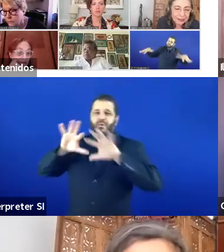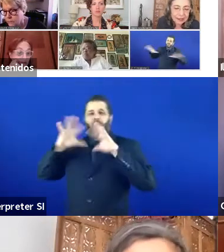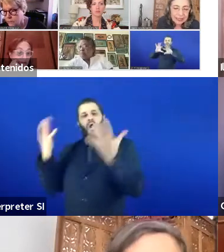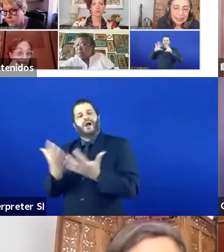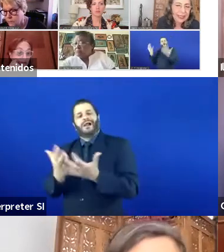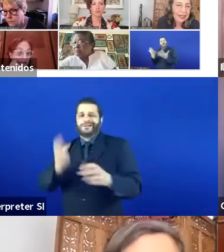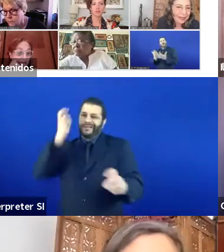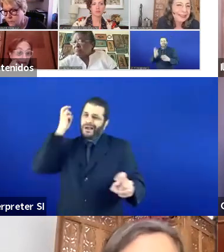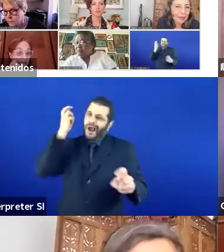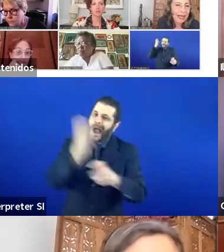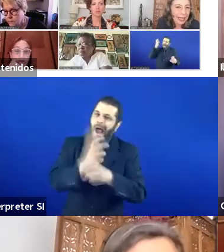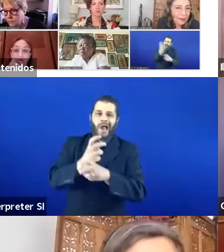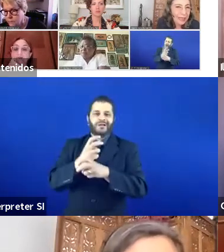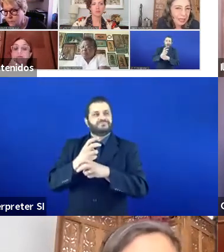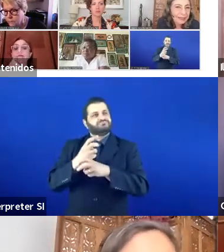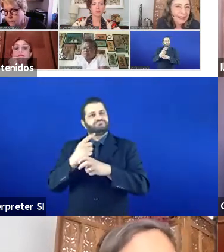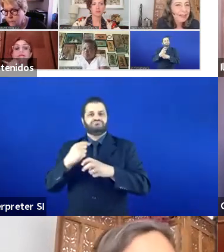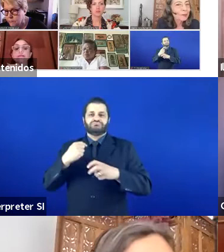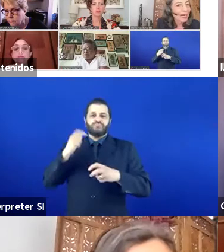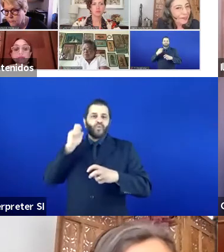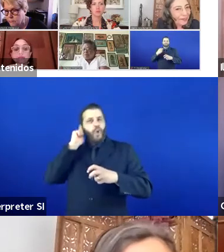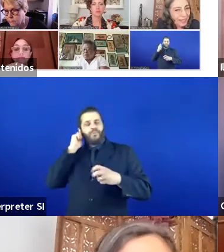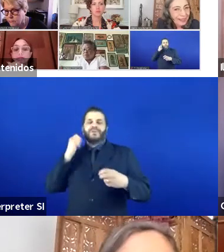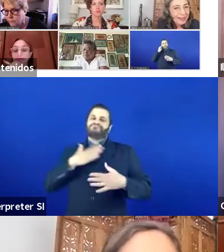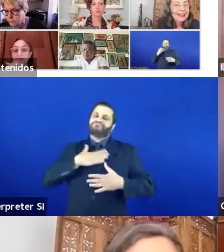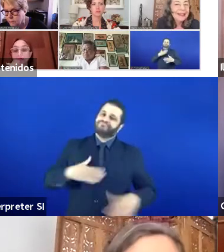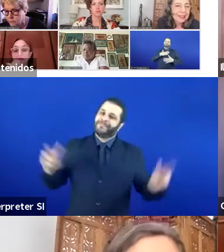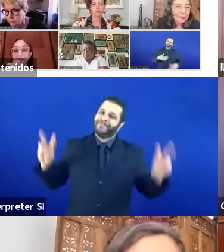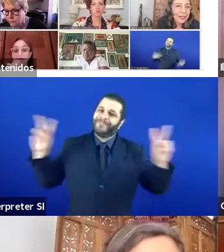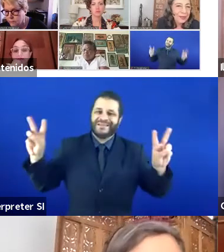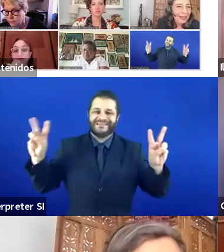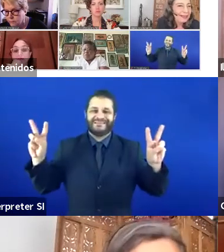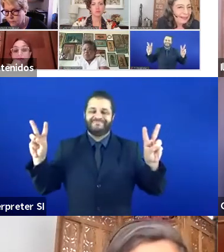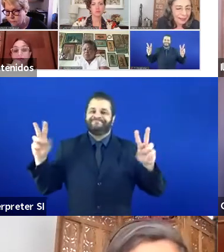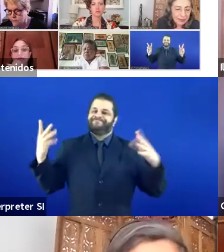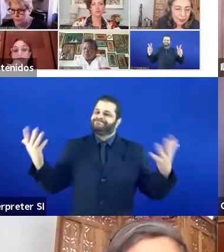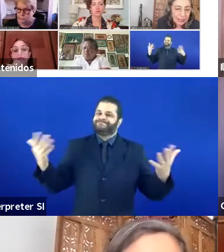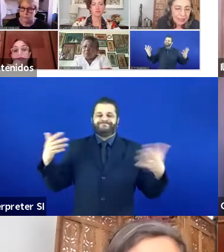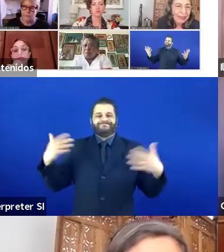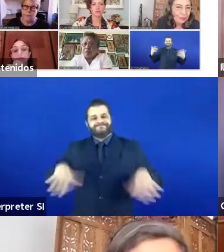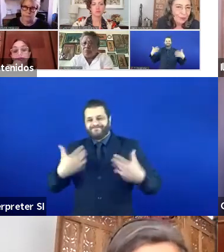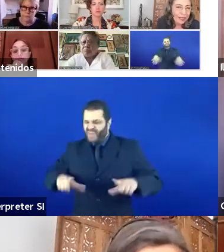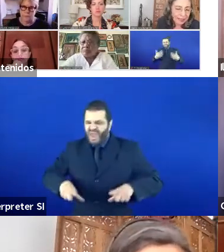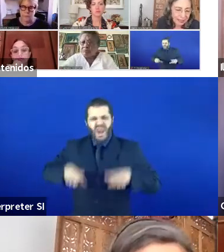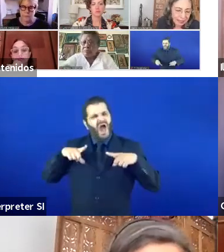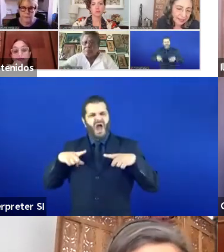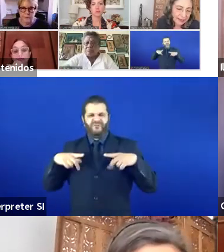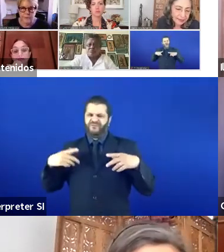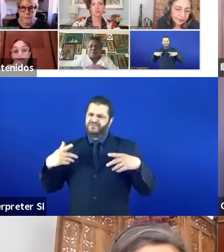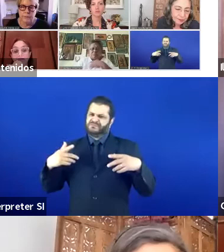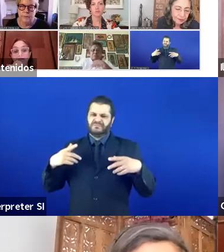zonas representa una grave amenaza para la vida y también para la integridad sexual de las mujeres y las